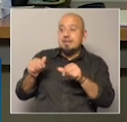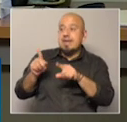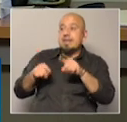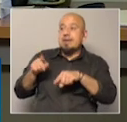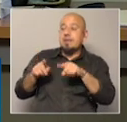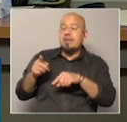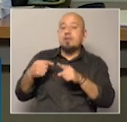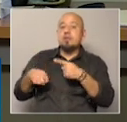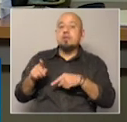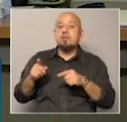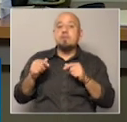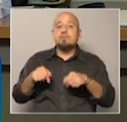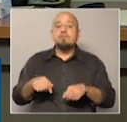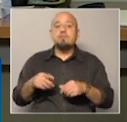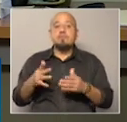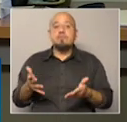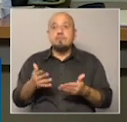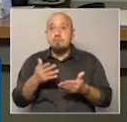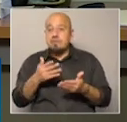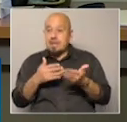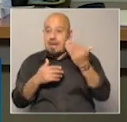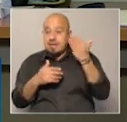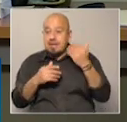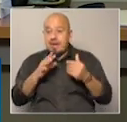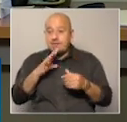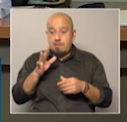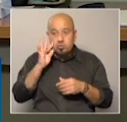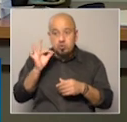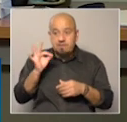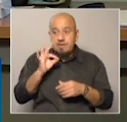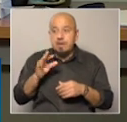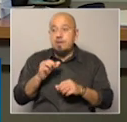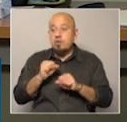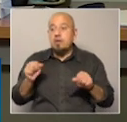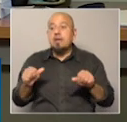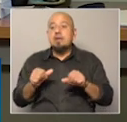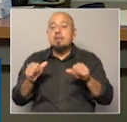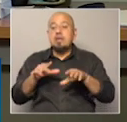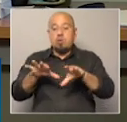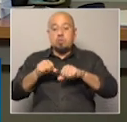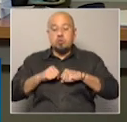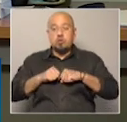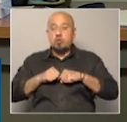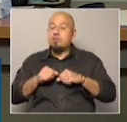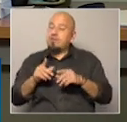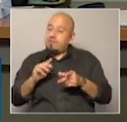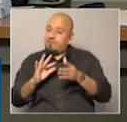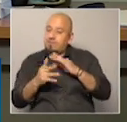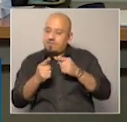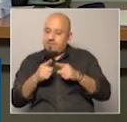sea que aún con el régimen anterior existía la posibilidad de hacer una adopción por fuera de lo que es la sistemática de